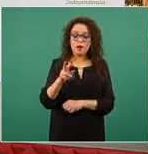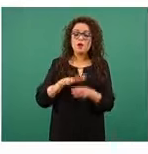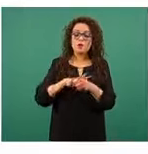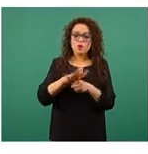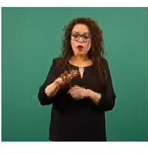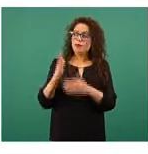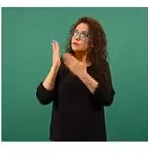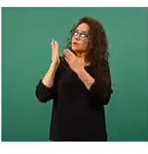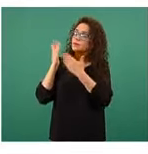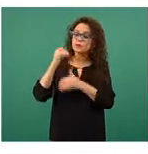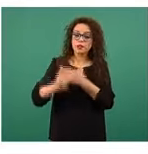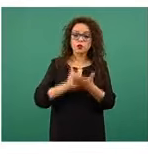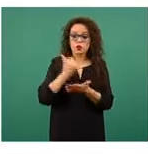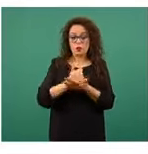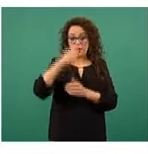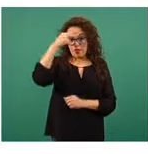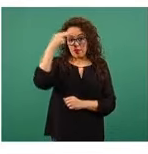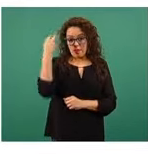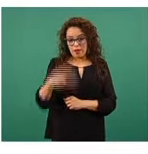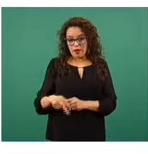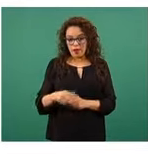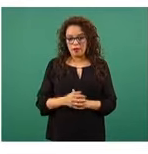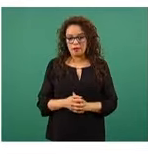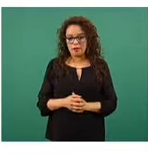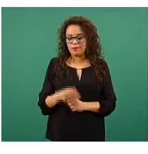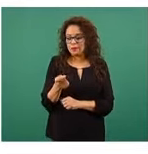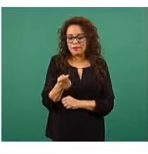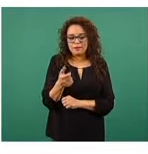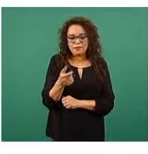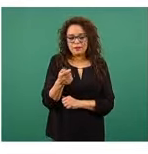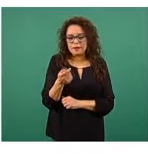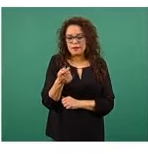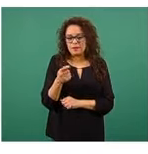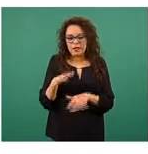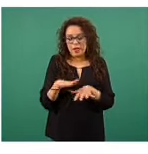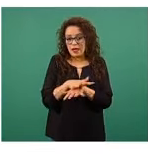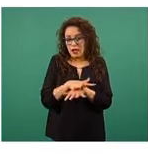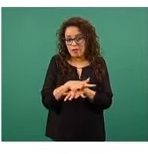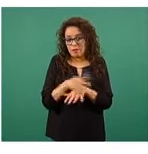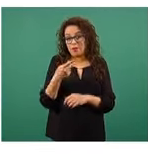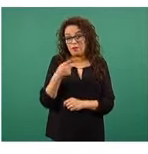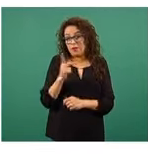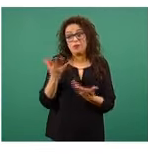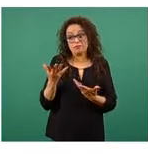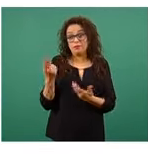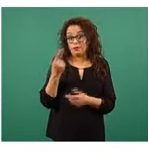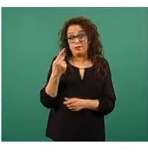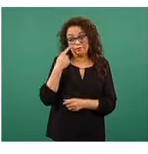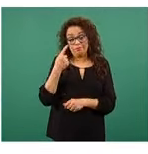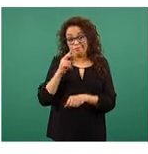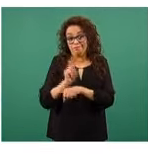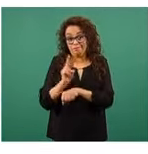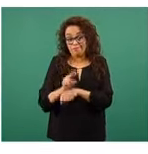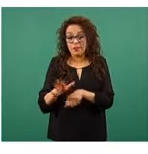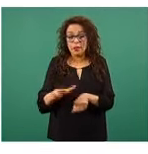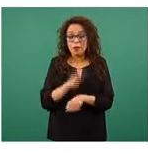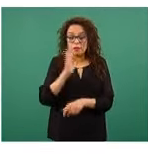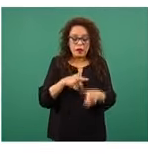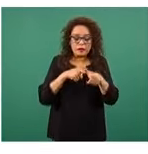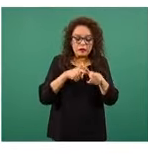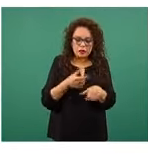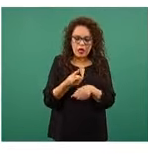México. Es un cambio todavía menor, es un cambio pequeño, pero finalmente es un cambio. Vemos que después de tener varias semanas